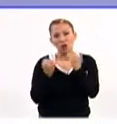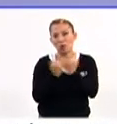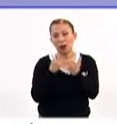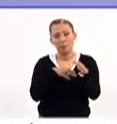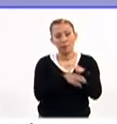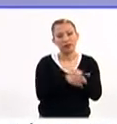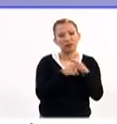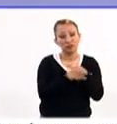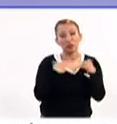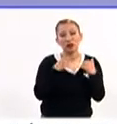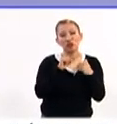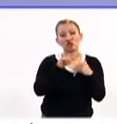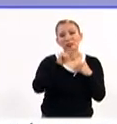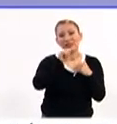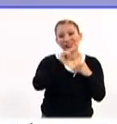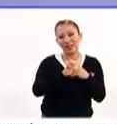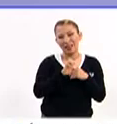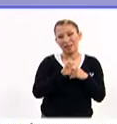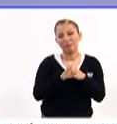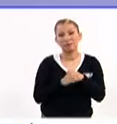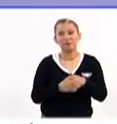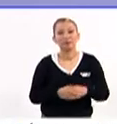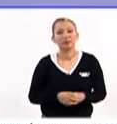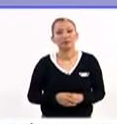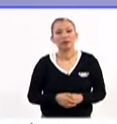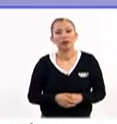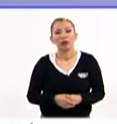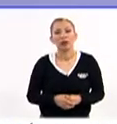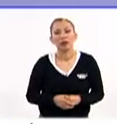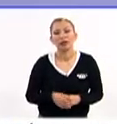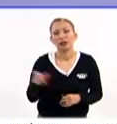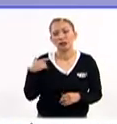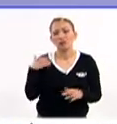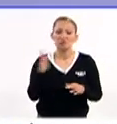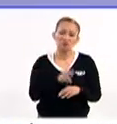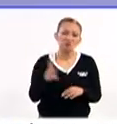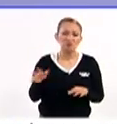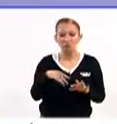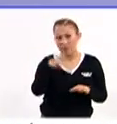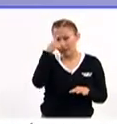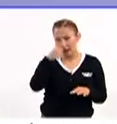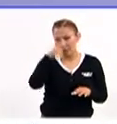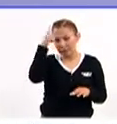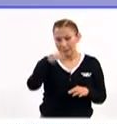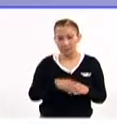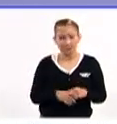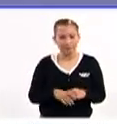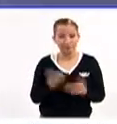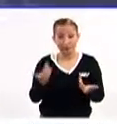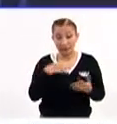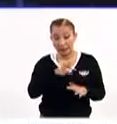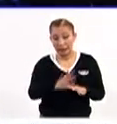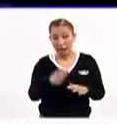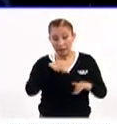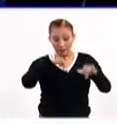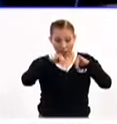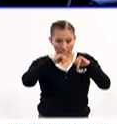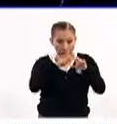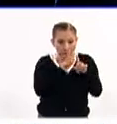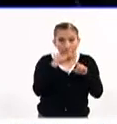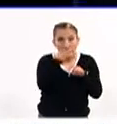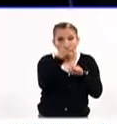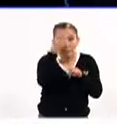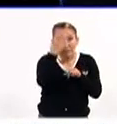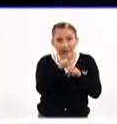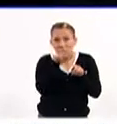hay metro que nosotros le decimos subte y fue más o menos fácil. A partir del mapita me